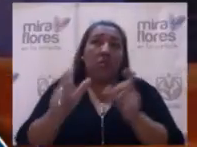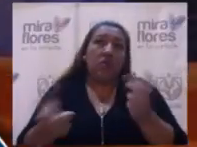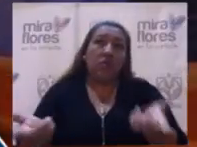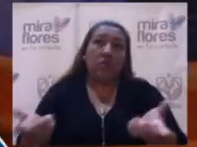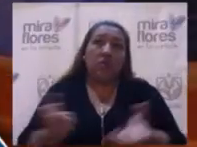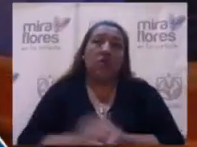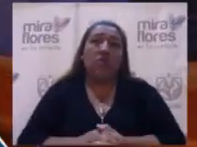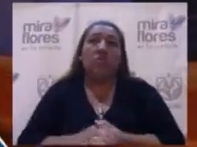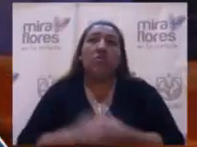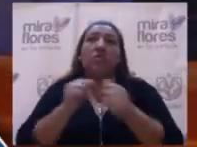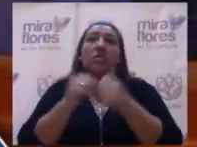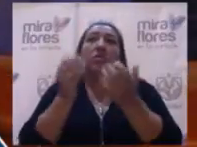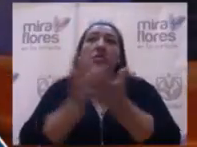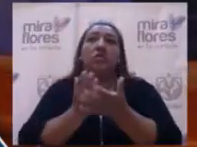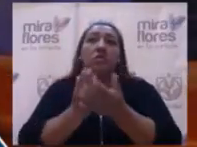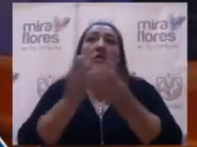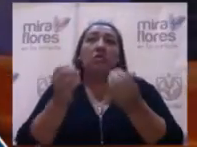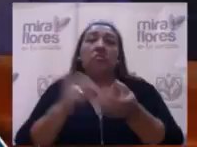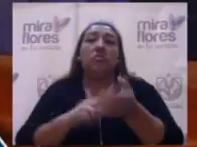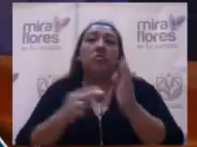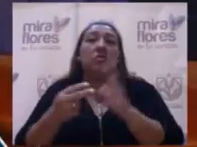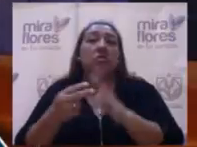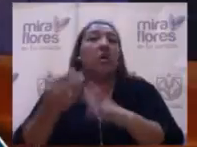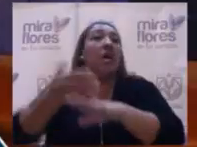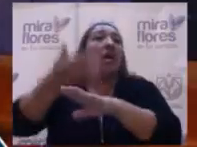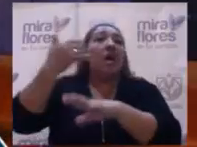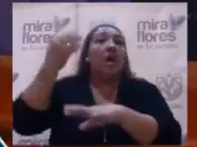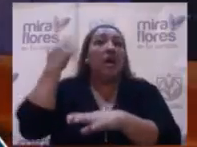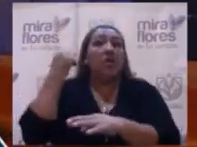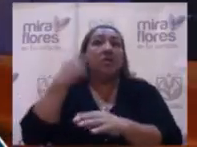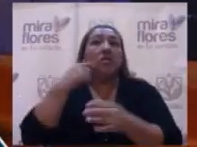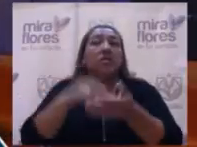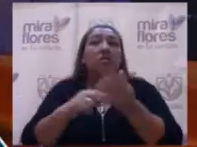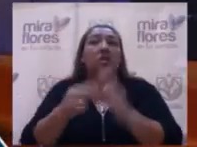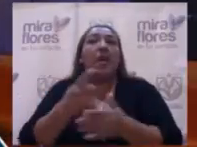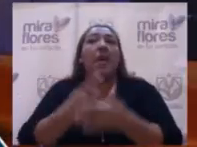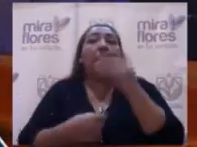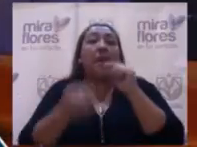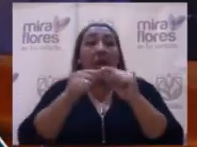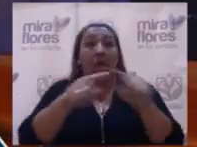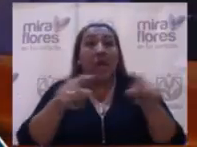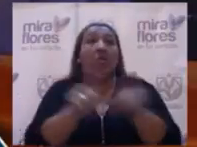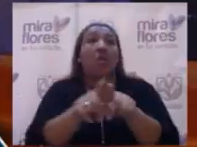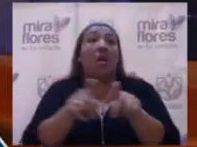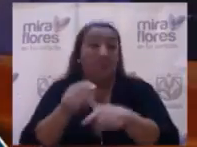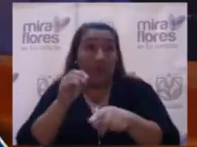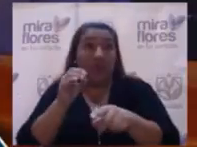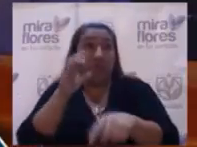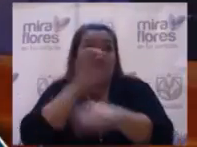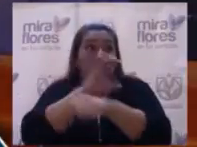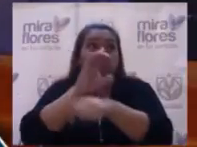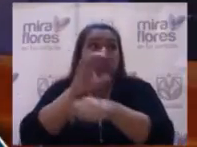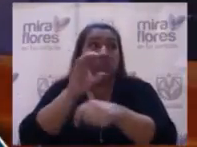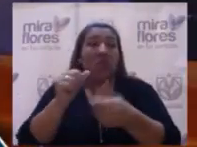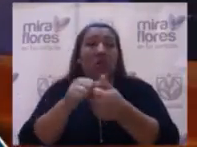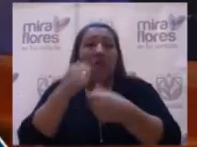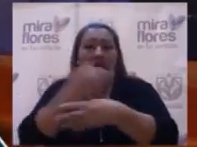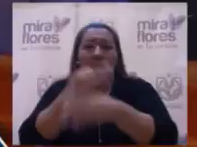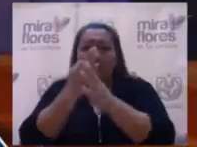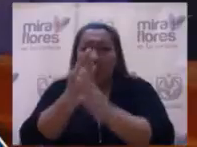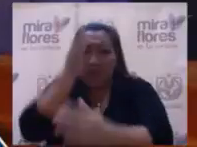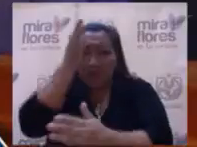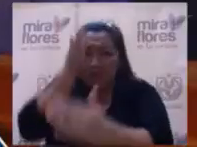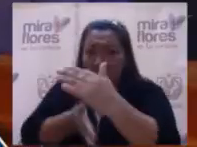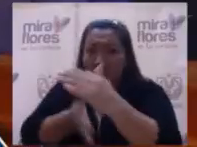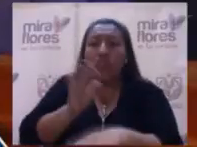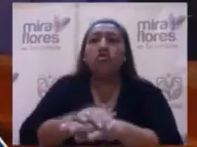¿no? Dicha escuela, como anteriormente se propuso, una escuela de serenos, y que en paralelo también se capacita a algunos inspectores en la formación íntegra sobre el tema